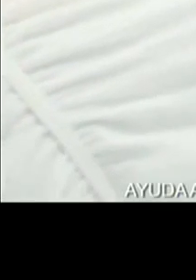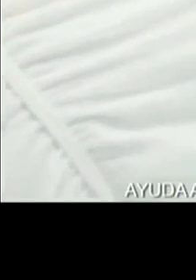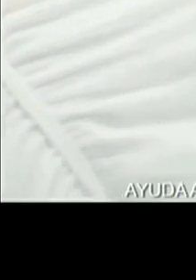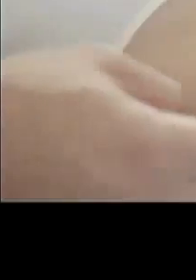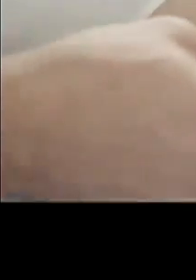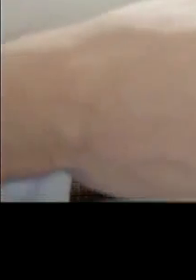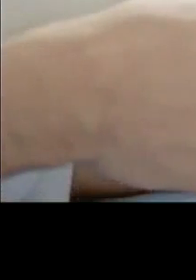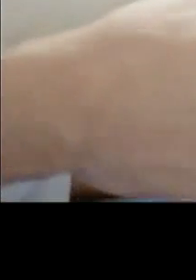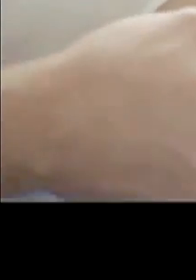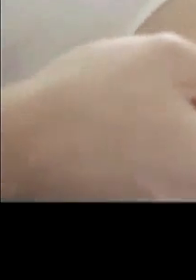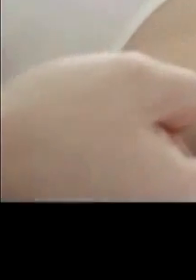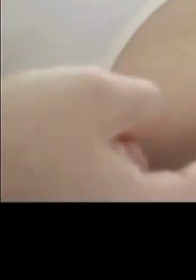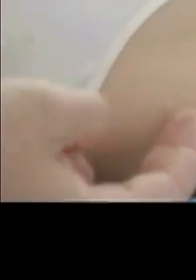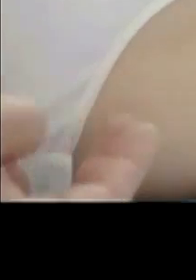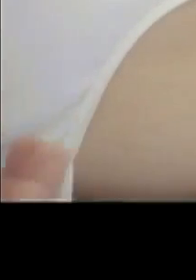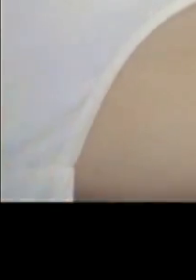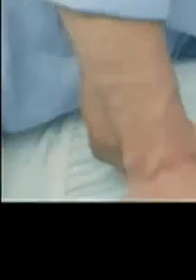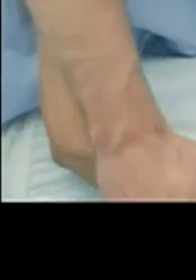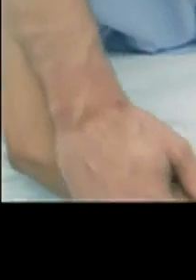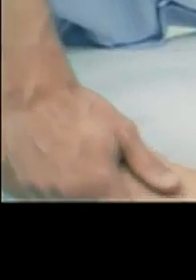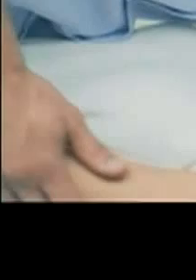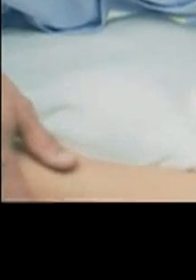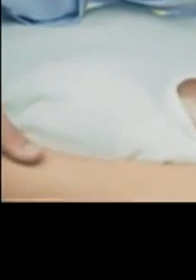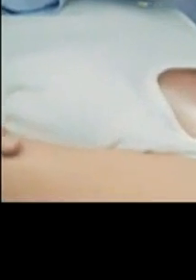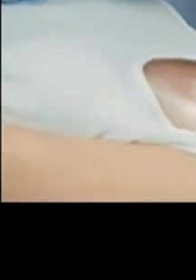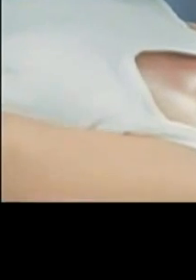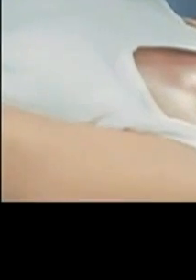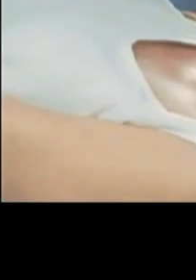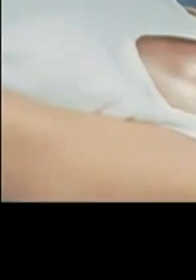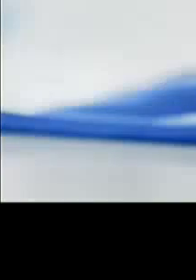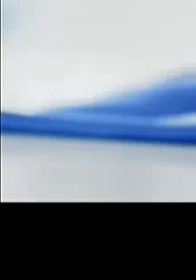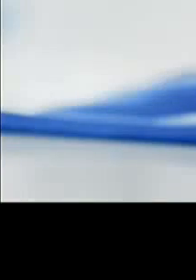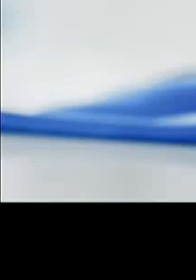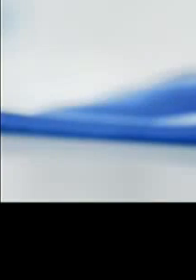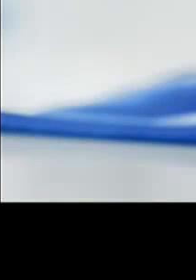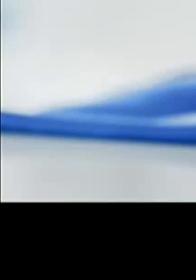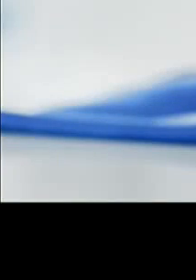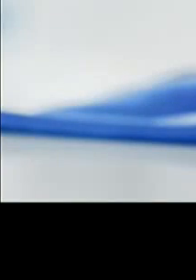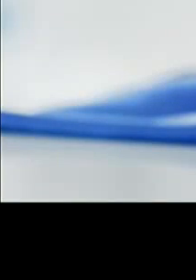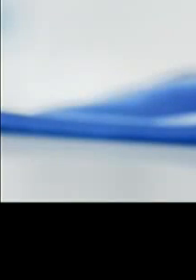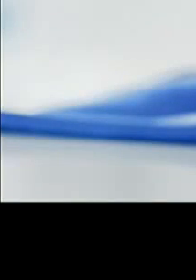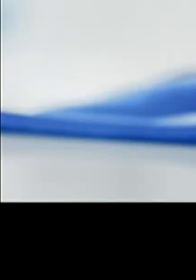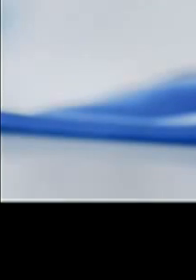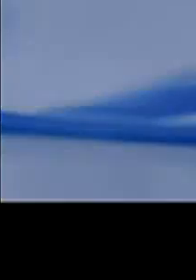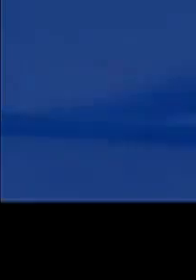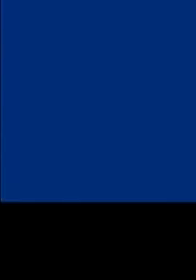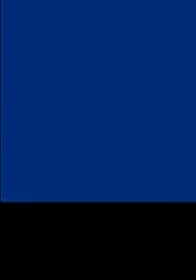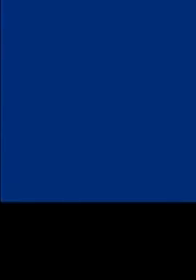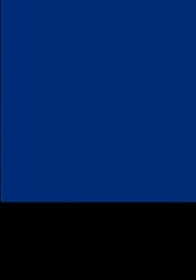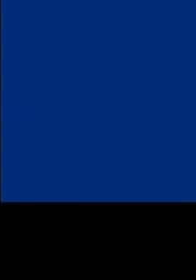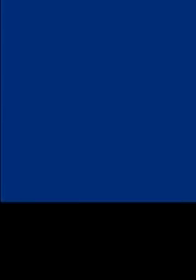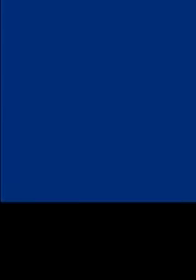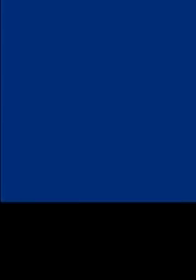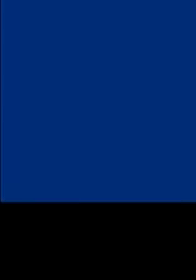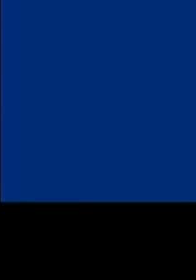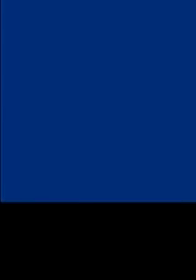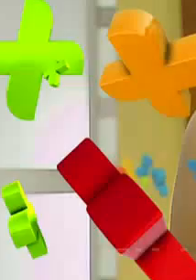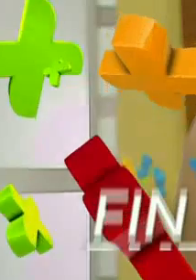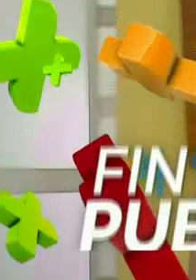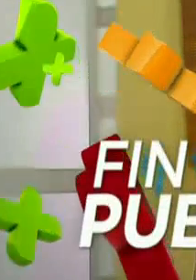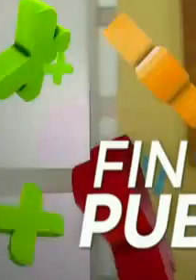Recuperar tu tono natural nunca se sintió tan suave. Nuevo aclarado efecto satín de